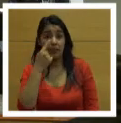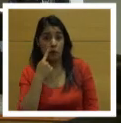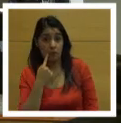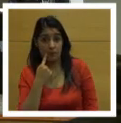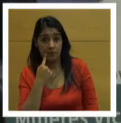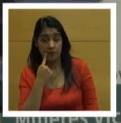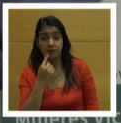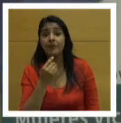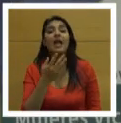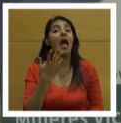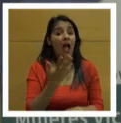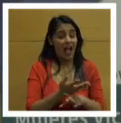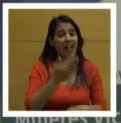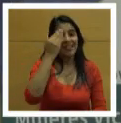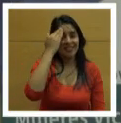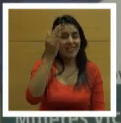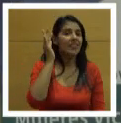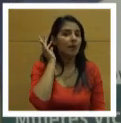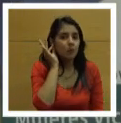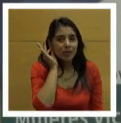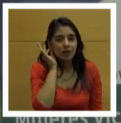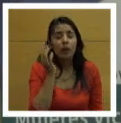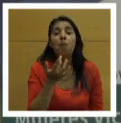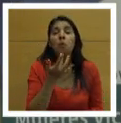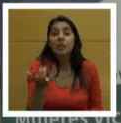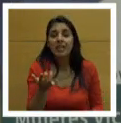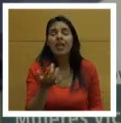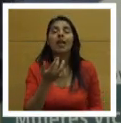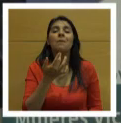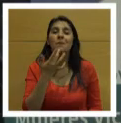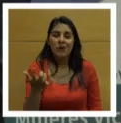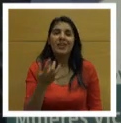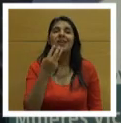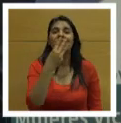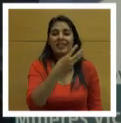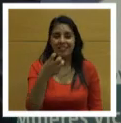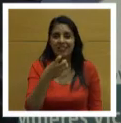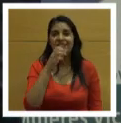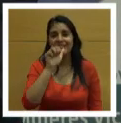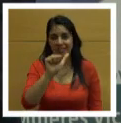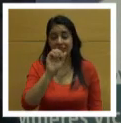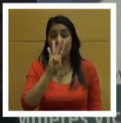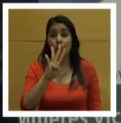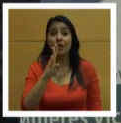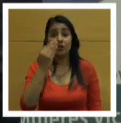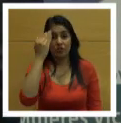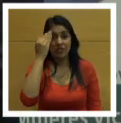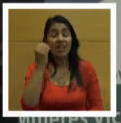los 364 días del año son del hombre. Estamos en un contexto de